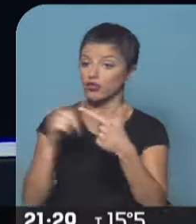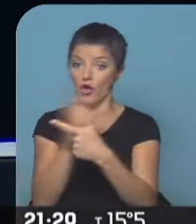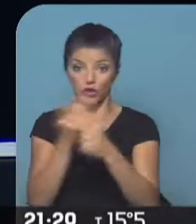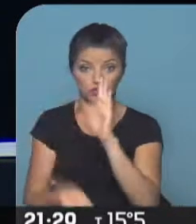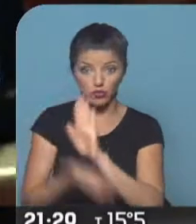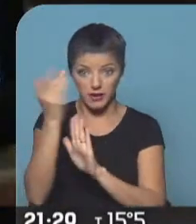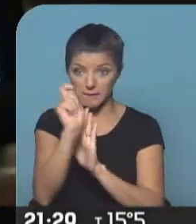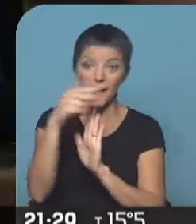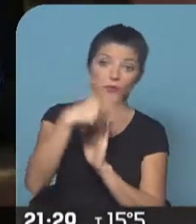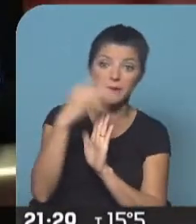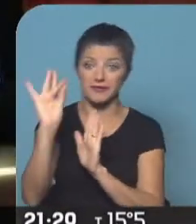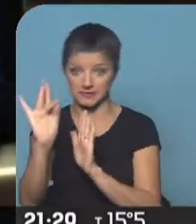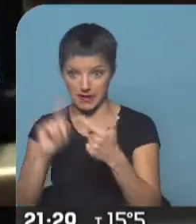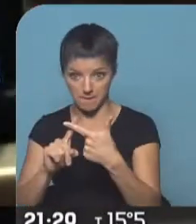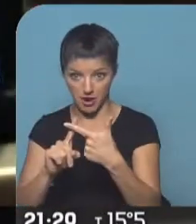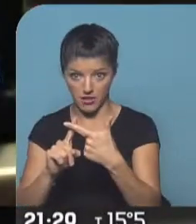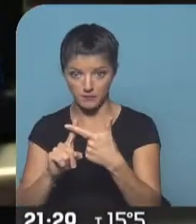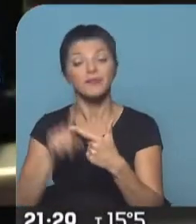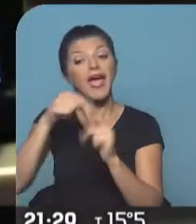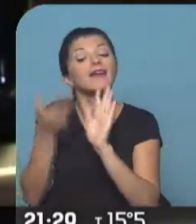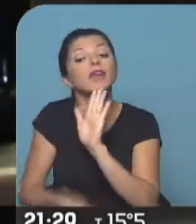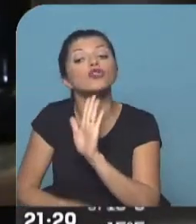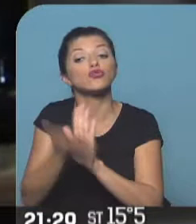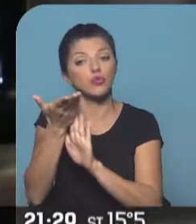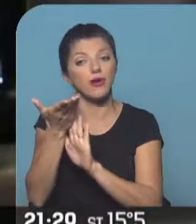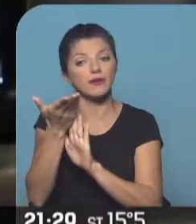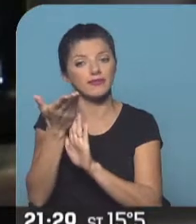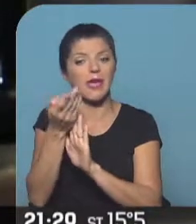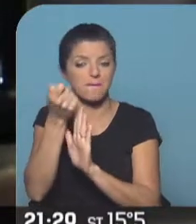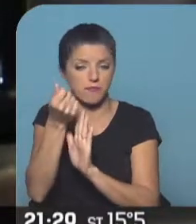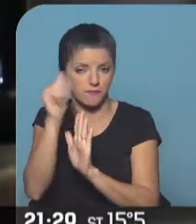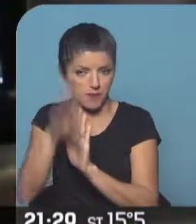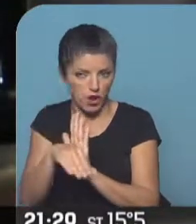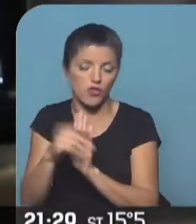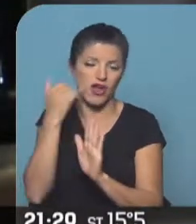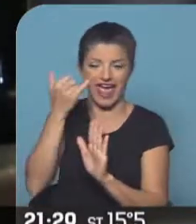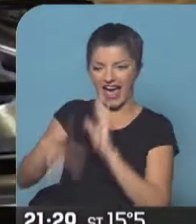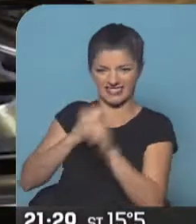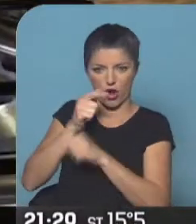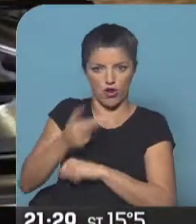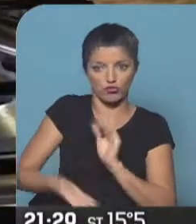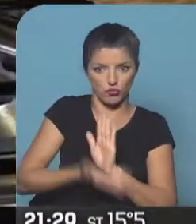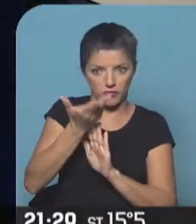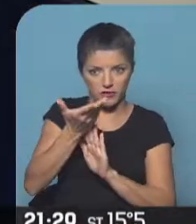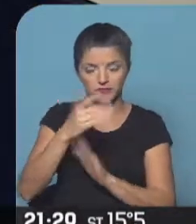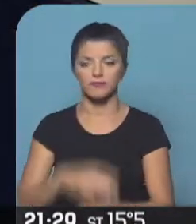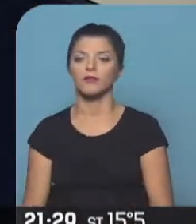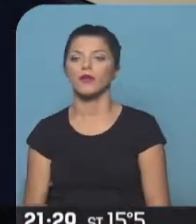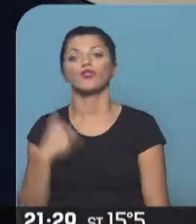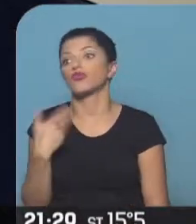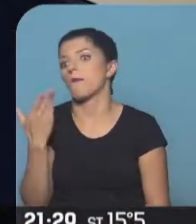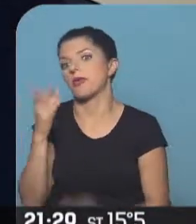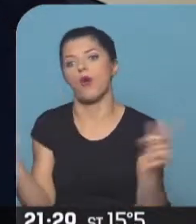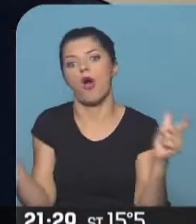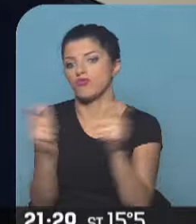mes de noviembre-diciembre. Estos incrementos serán mucho menores. Nosotros hemos pedido una audiencia a todos los defensores del pueblo de la